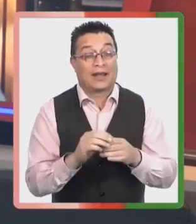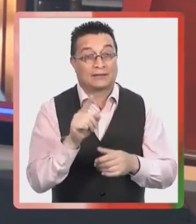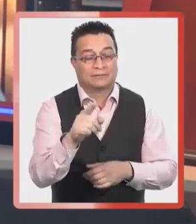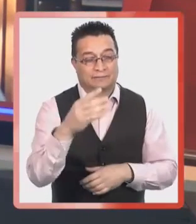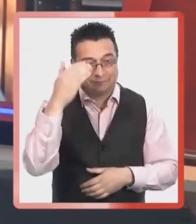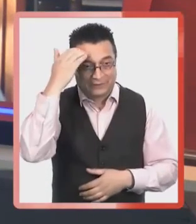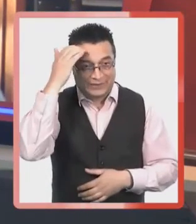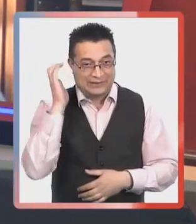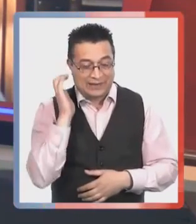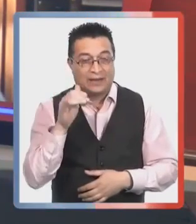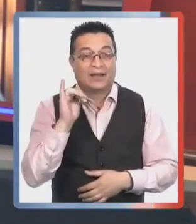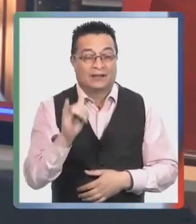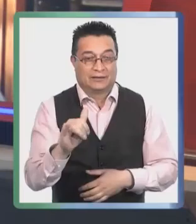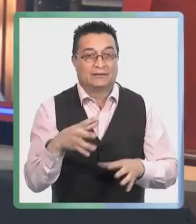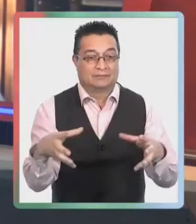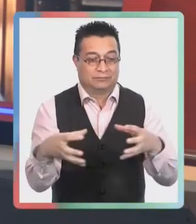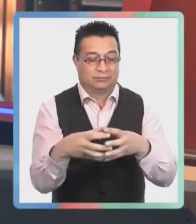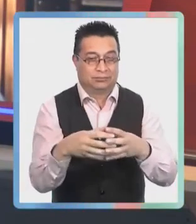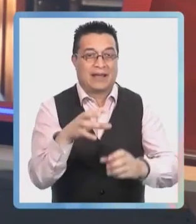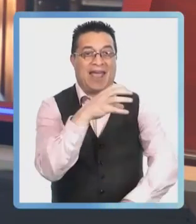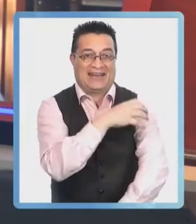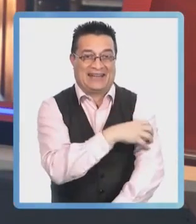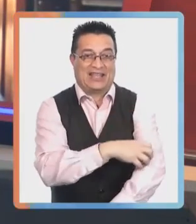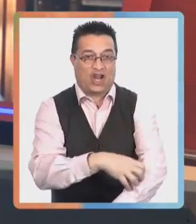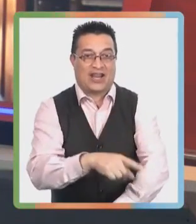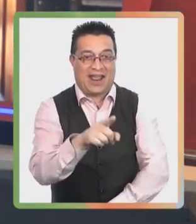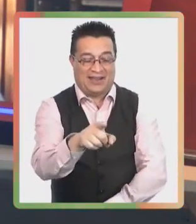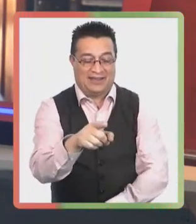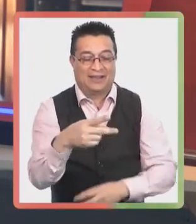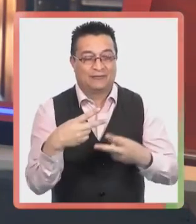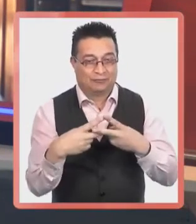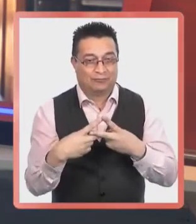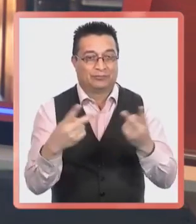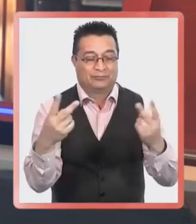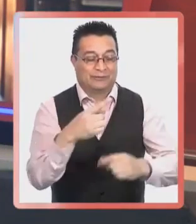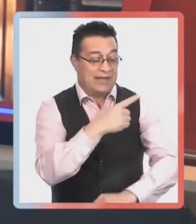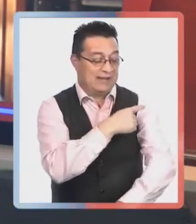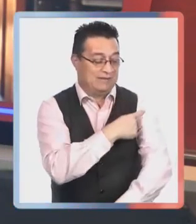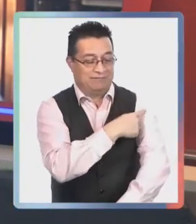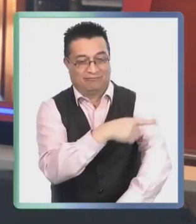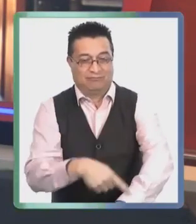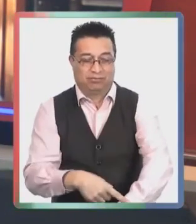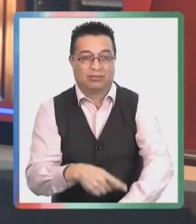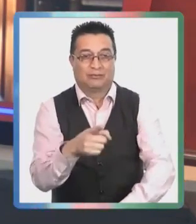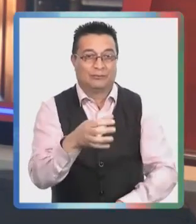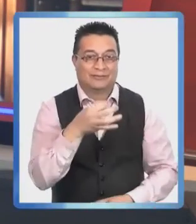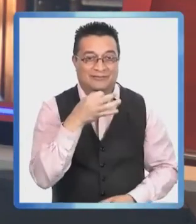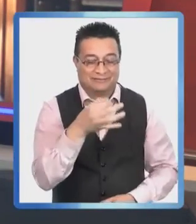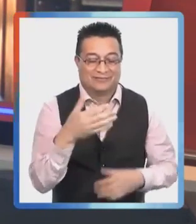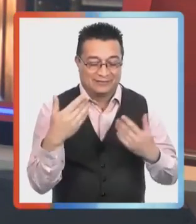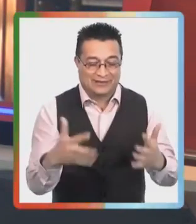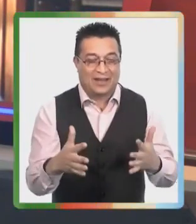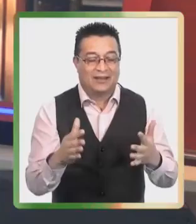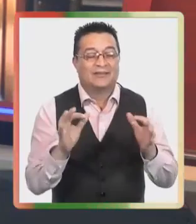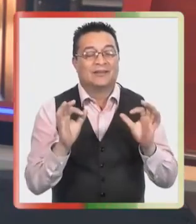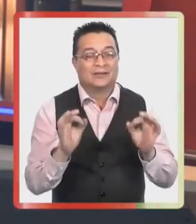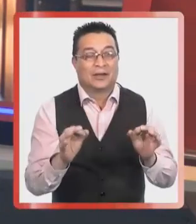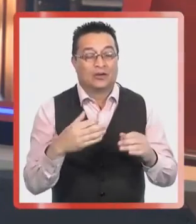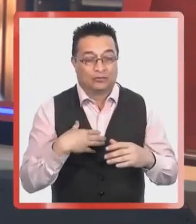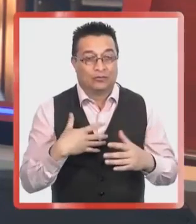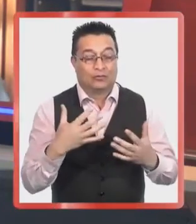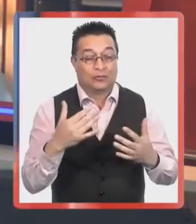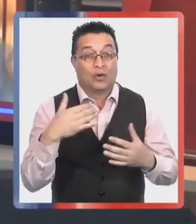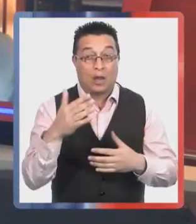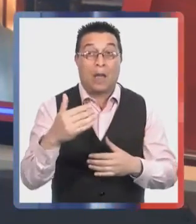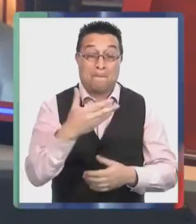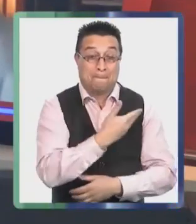Muchas gracias a usted, Scarlett, y a esta cadena regional que va de Arica hasta Magallanes, como dijo usted. No, el